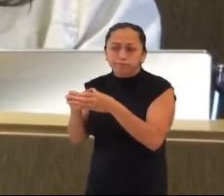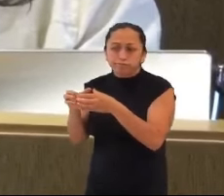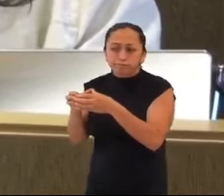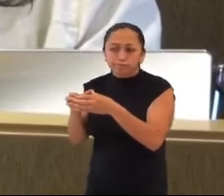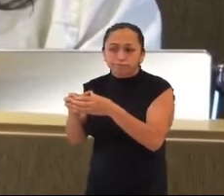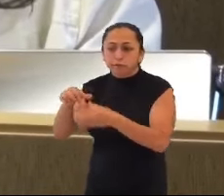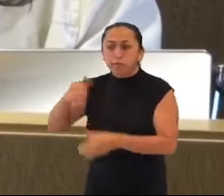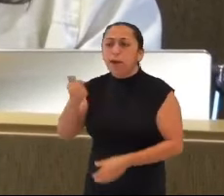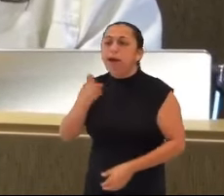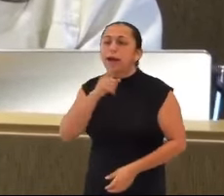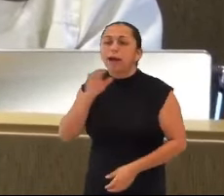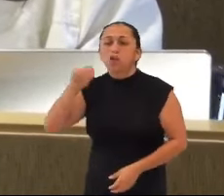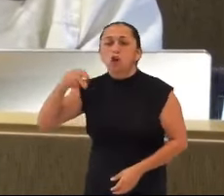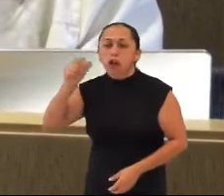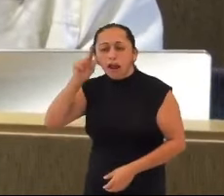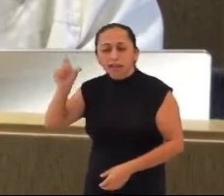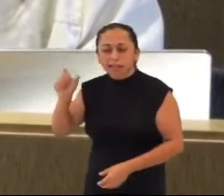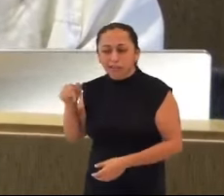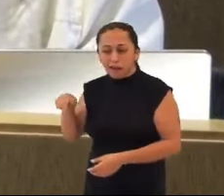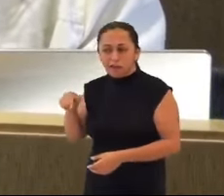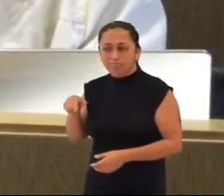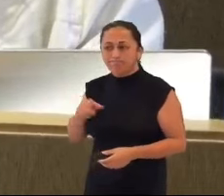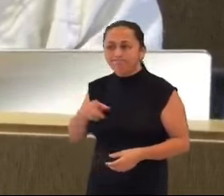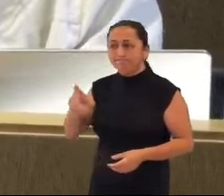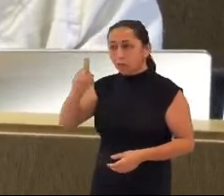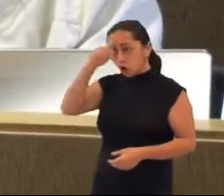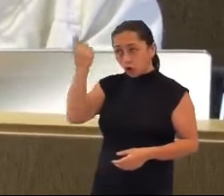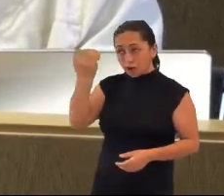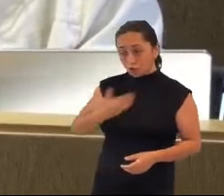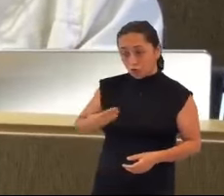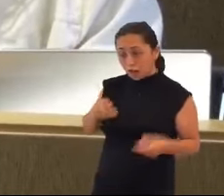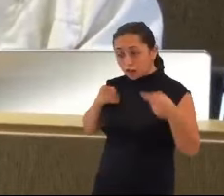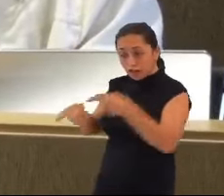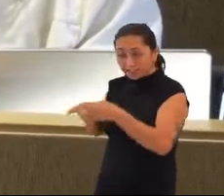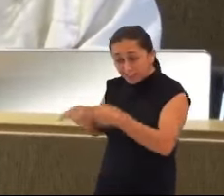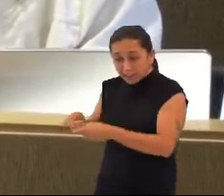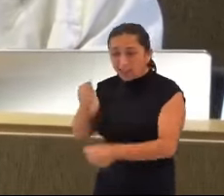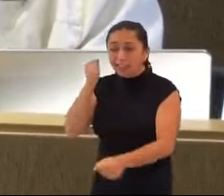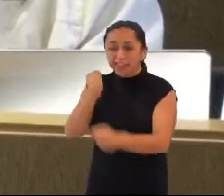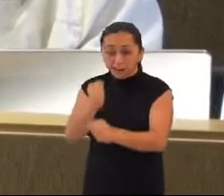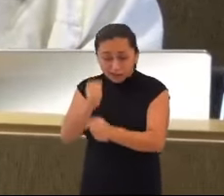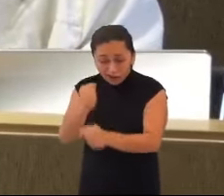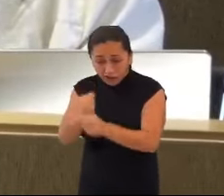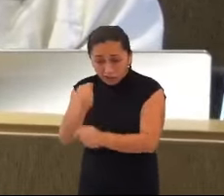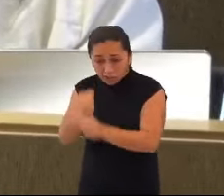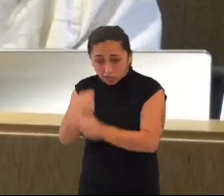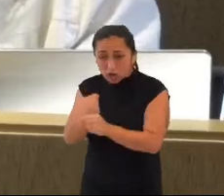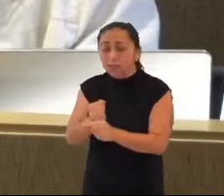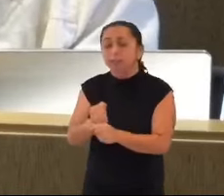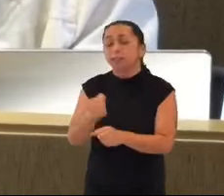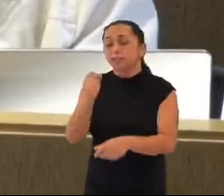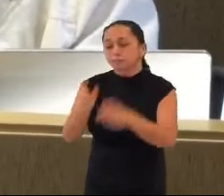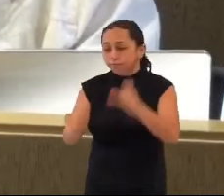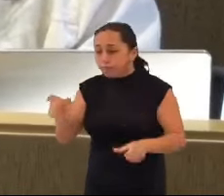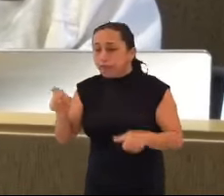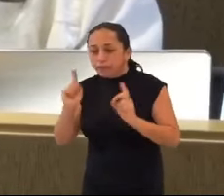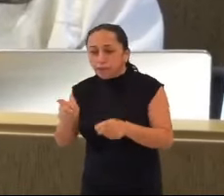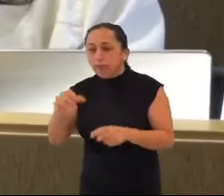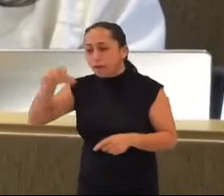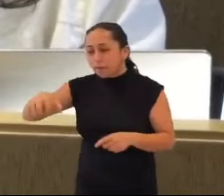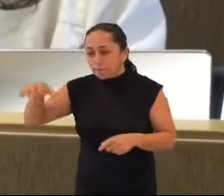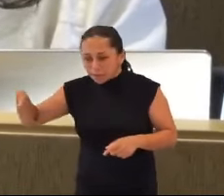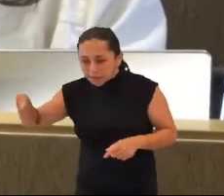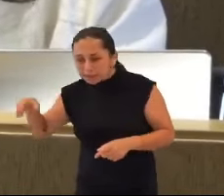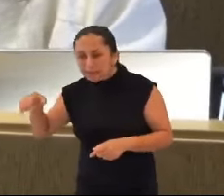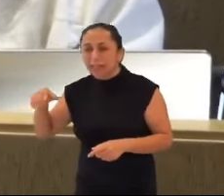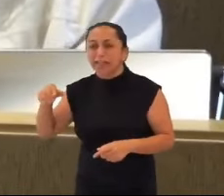justamente por el ataque del Gobierno Nacional a los trabajadores, tanto de las empresas como de dependencias estatales, como lo hemos visto